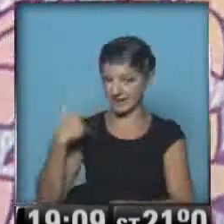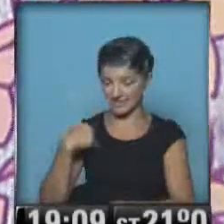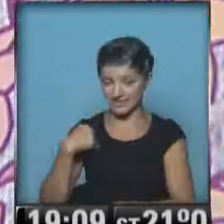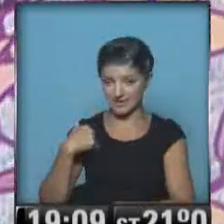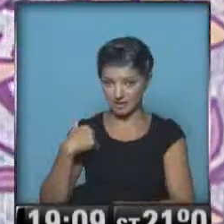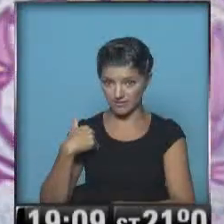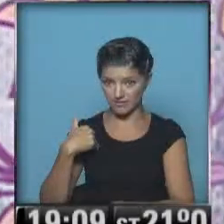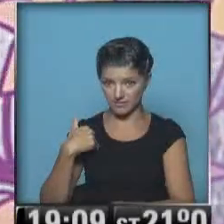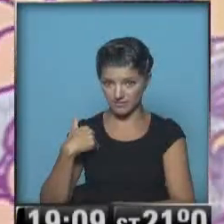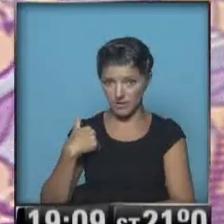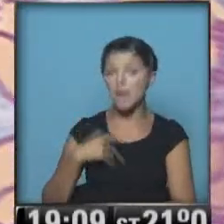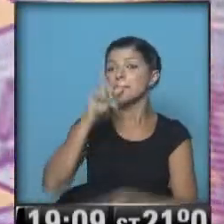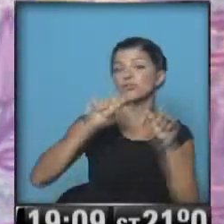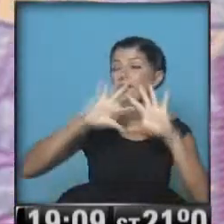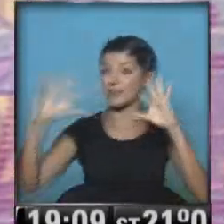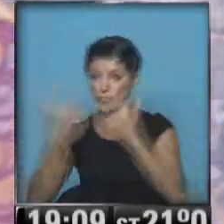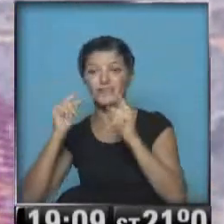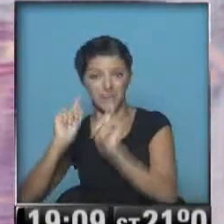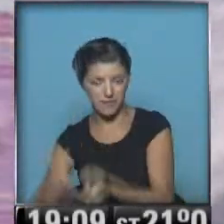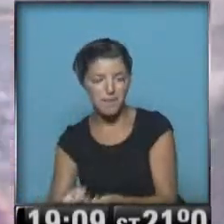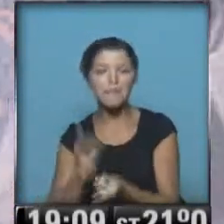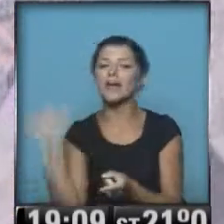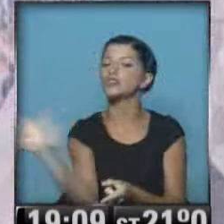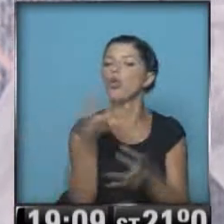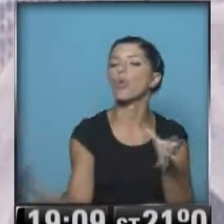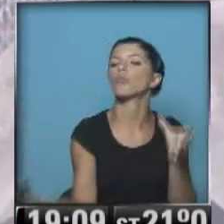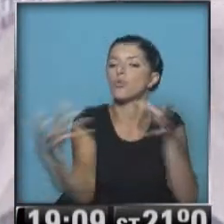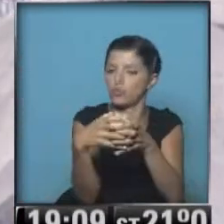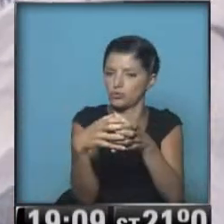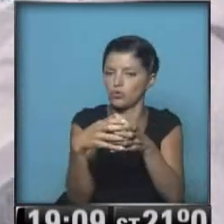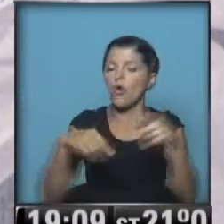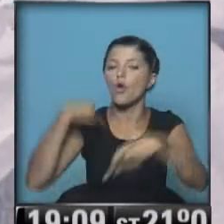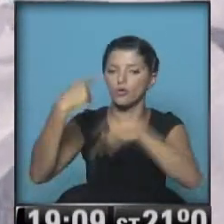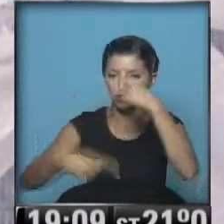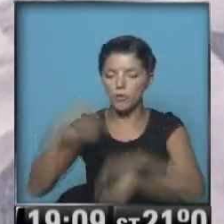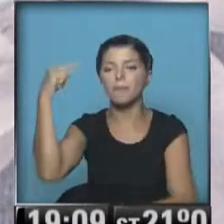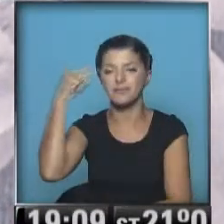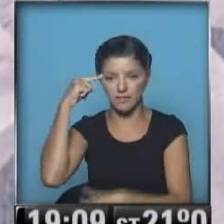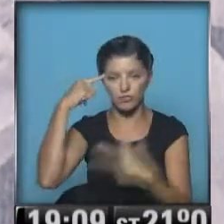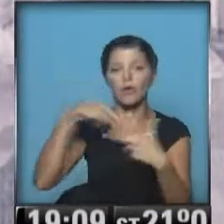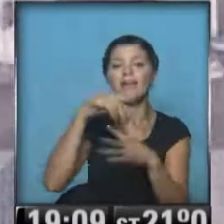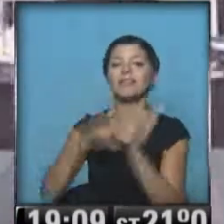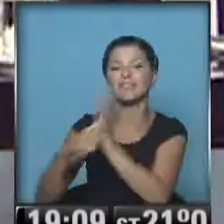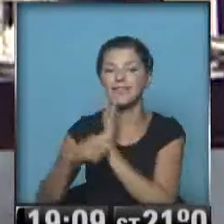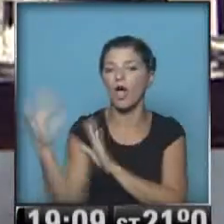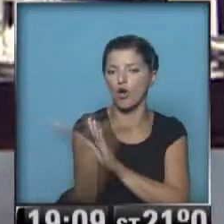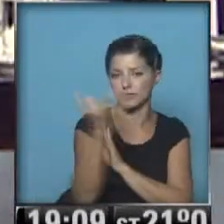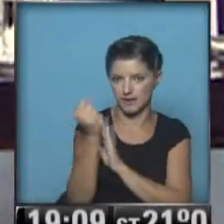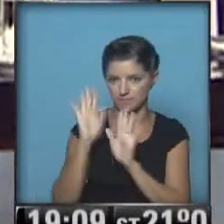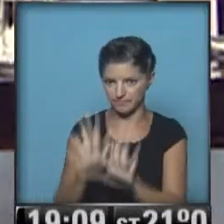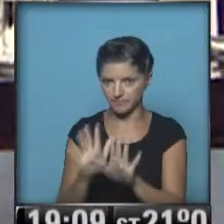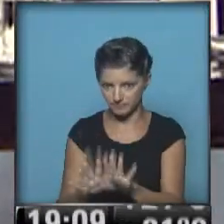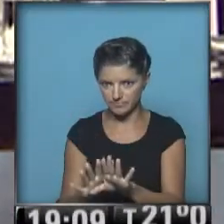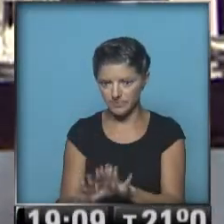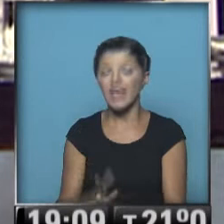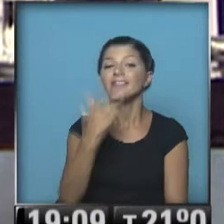argentinas, ciudadanos del mundo, además, para que juntos, como sociedad, continuemos restituyendo identidades. Ni más ni menos que eso. Desde